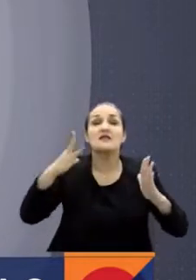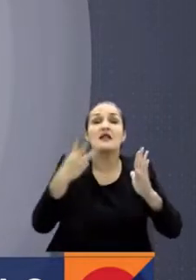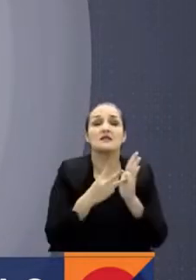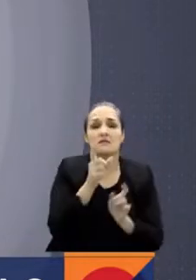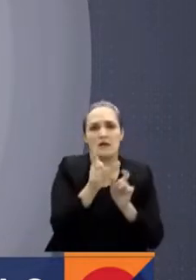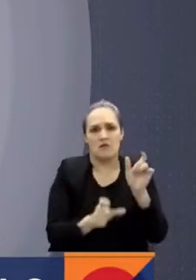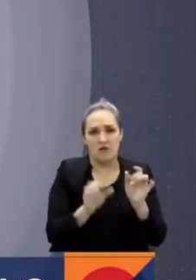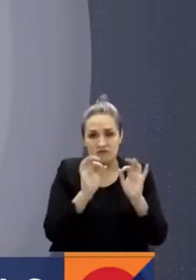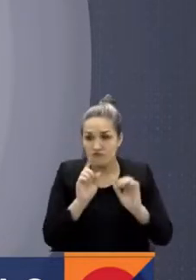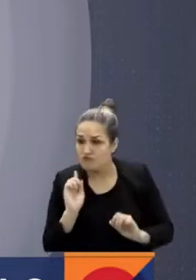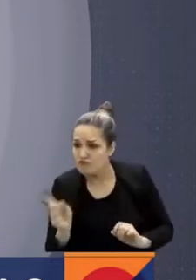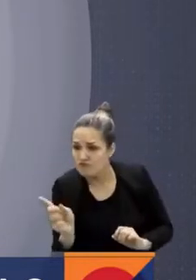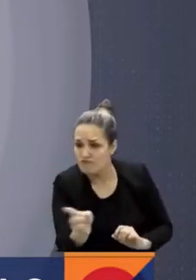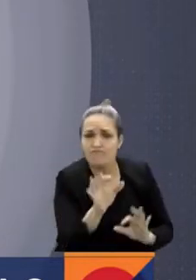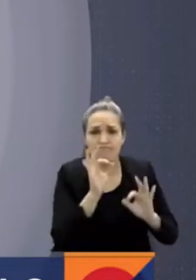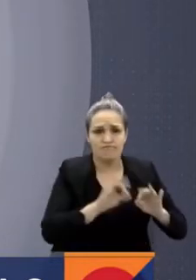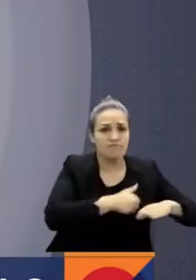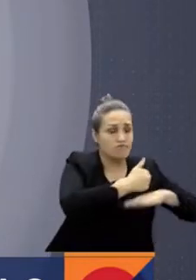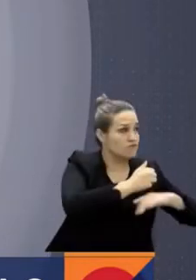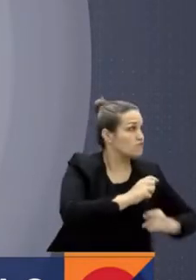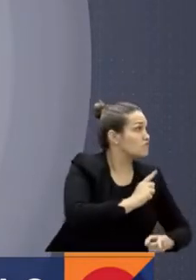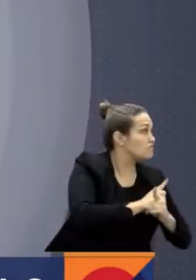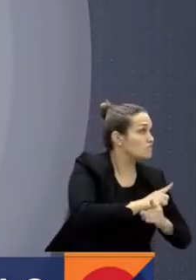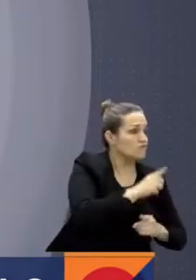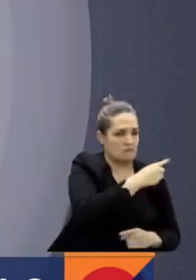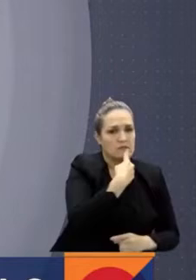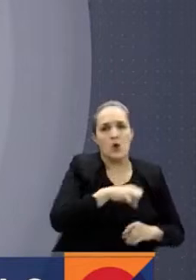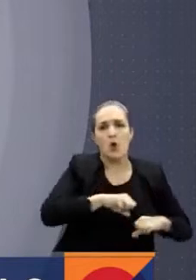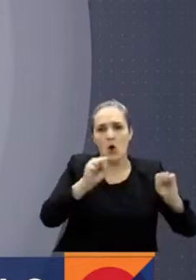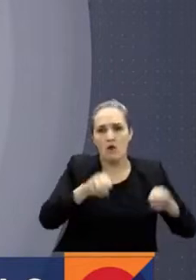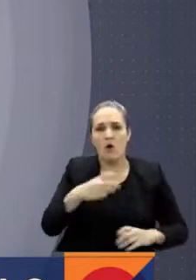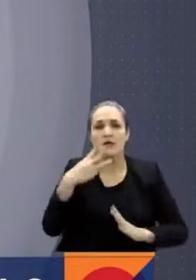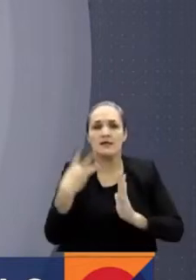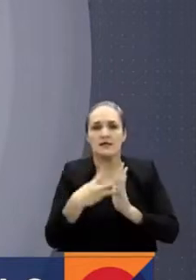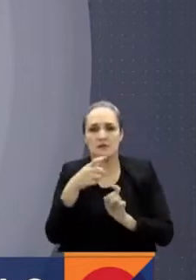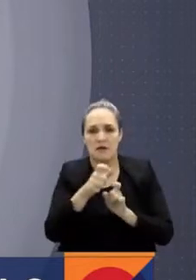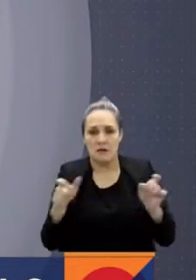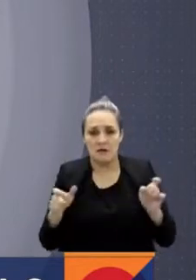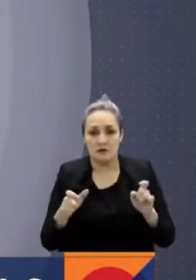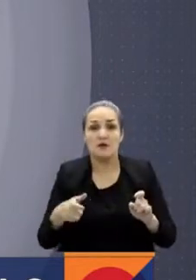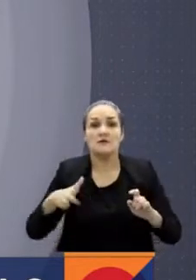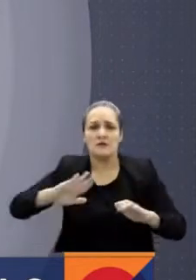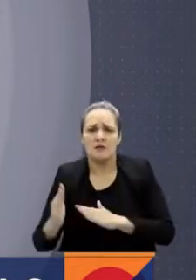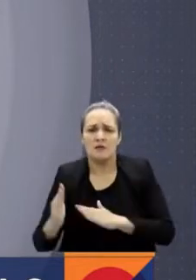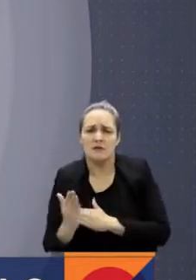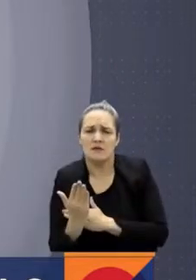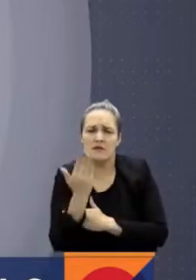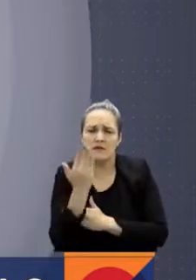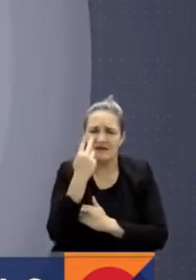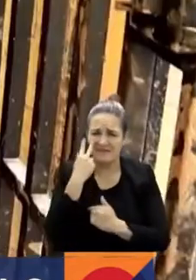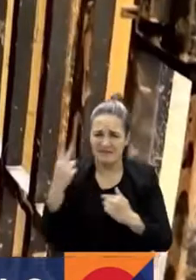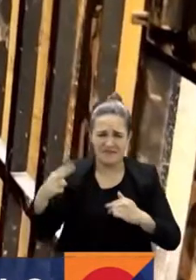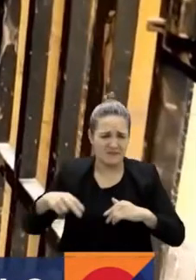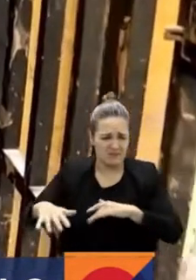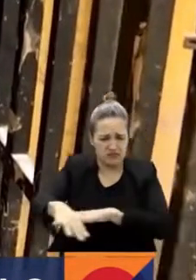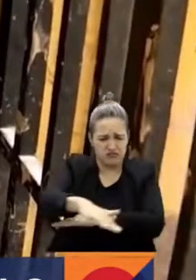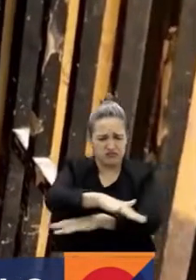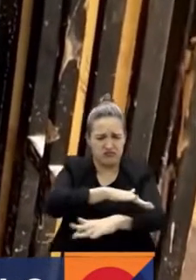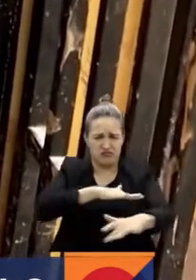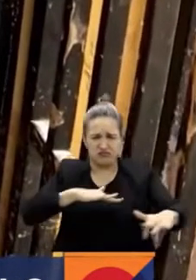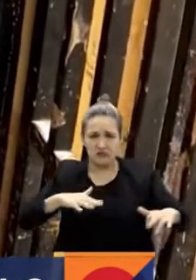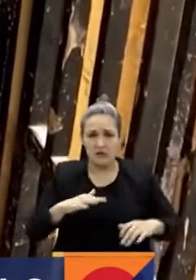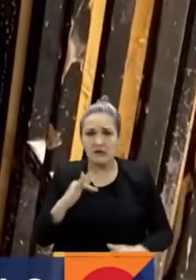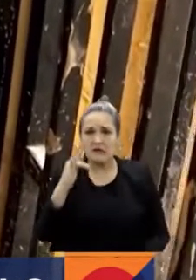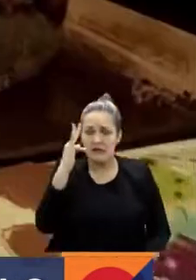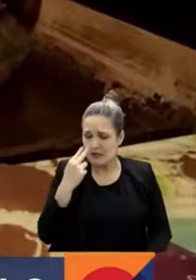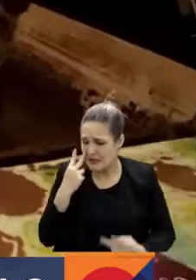que confirmaron hoy las autoridades. En la penumbra, ya se notaba la inclemencia. Algunos eran